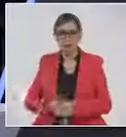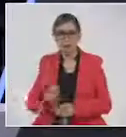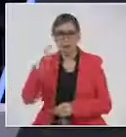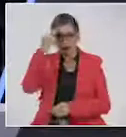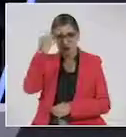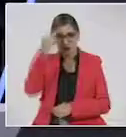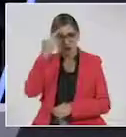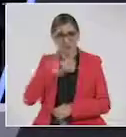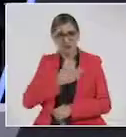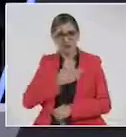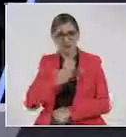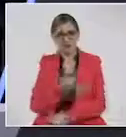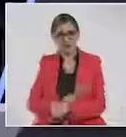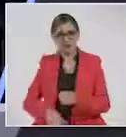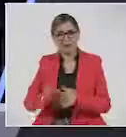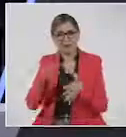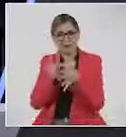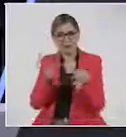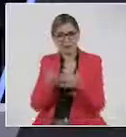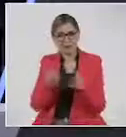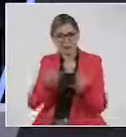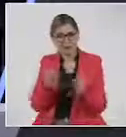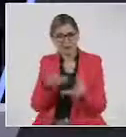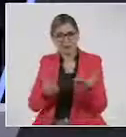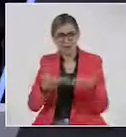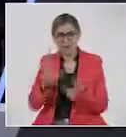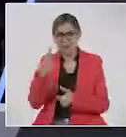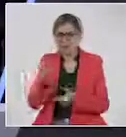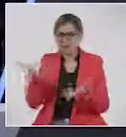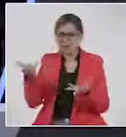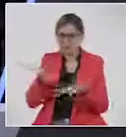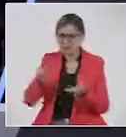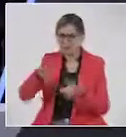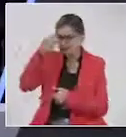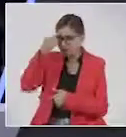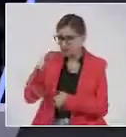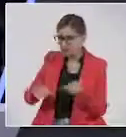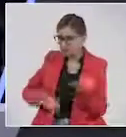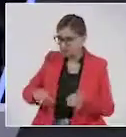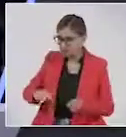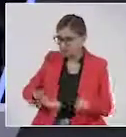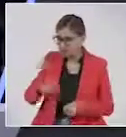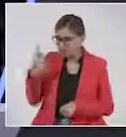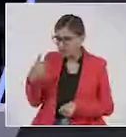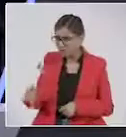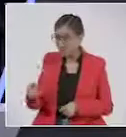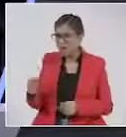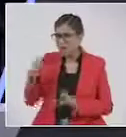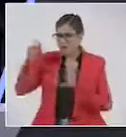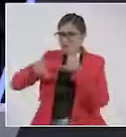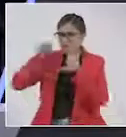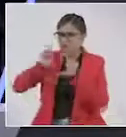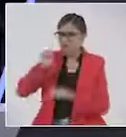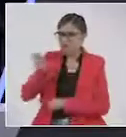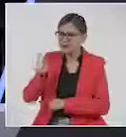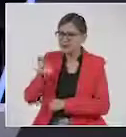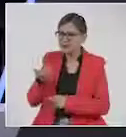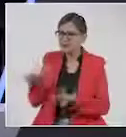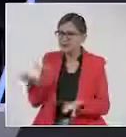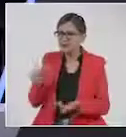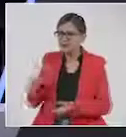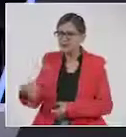Hola, bienvenidos. Platíquenos justamente sobre este trabajo que están realizando, sobre estas acciones y el mediometraje, ¿de qué se trata? ¿En qué